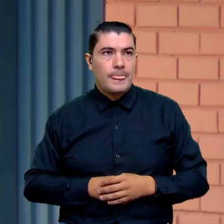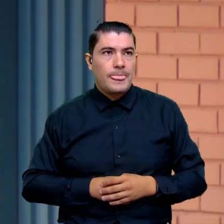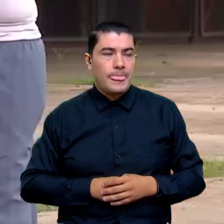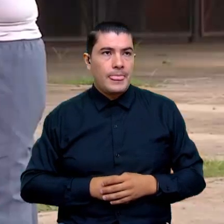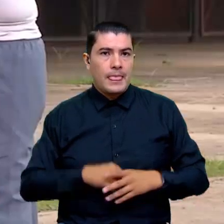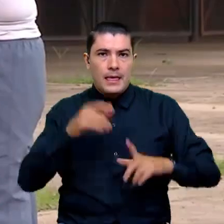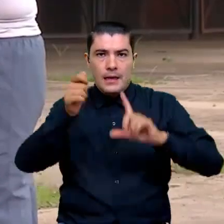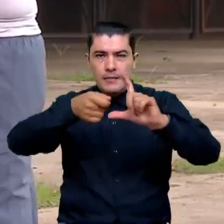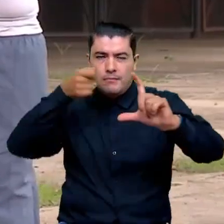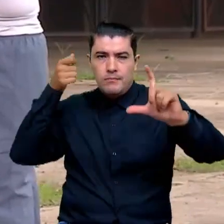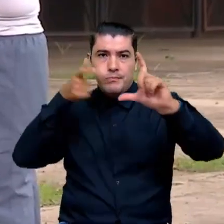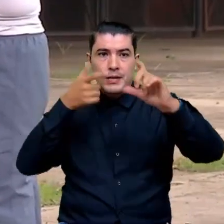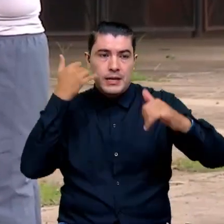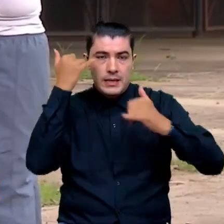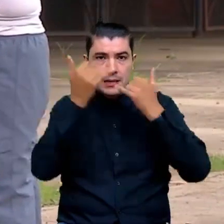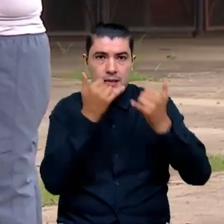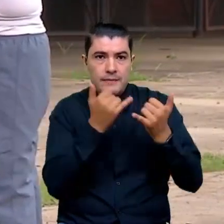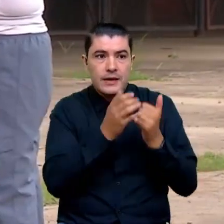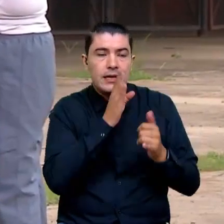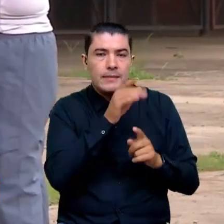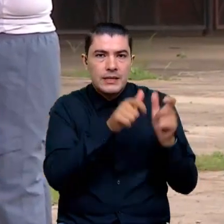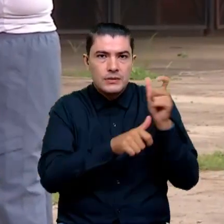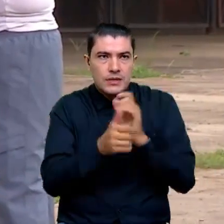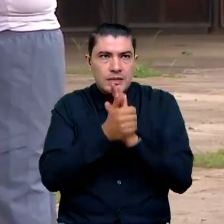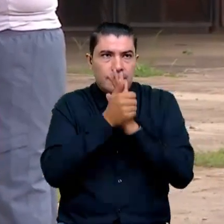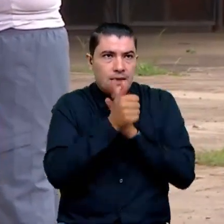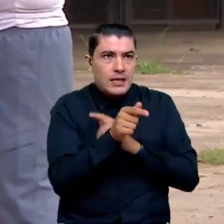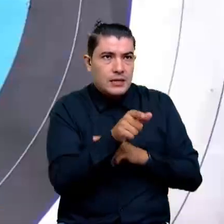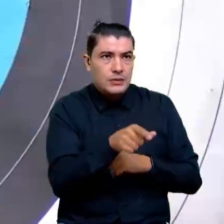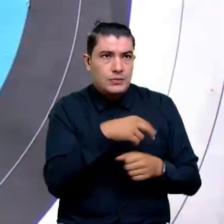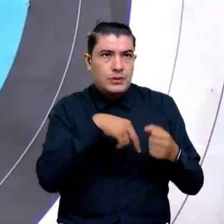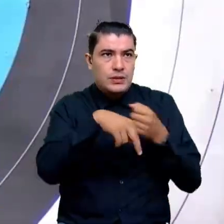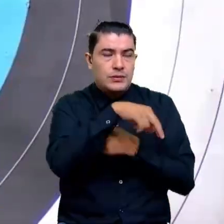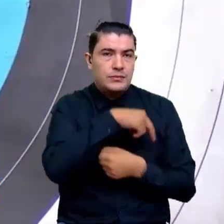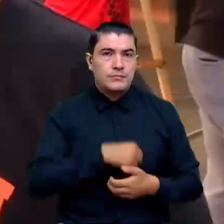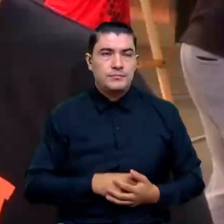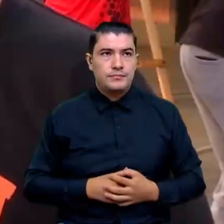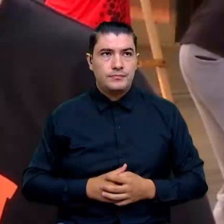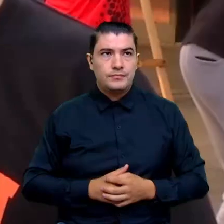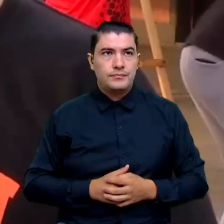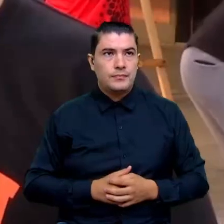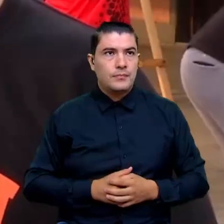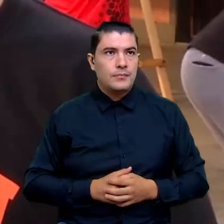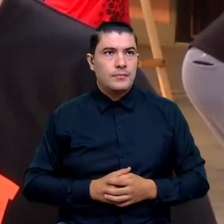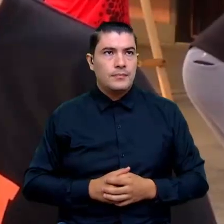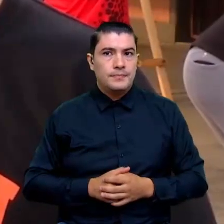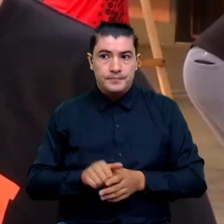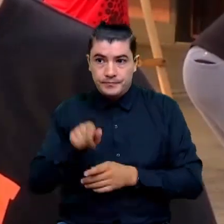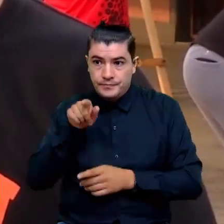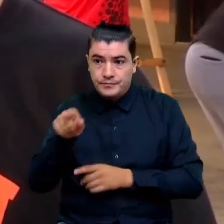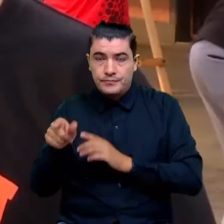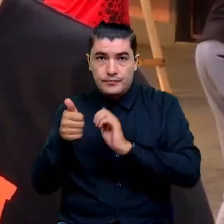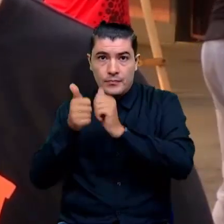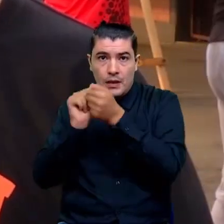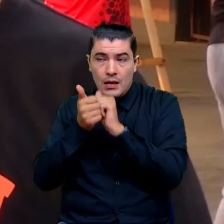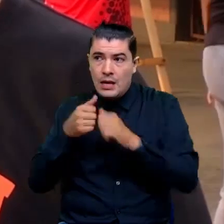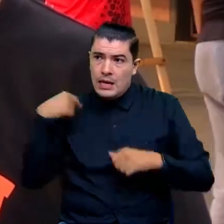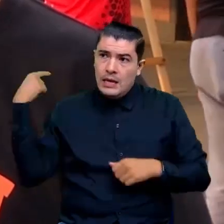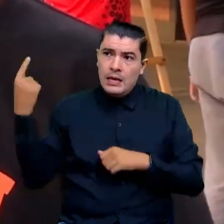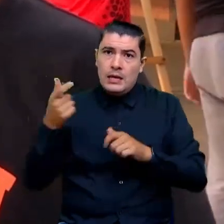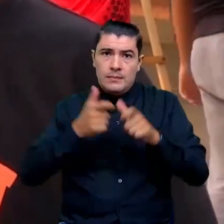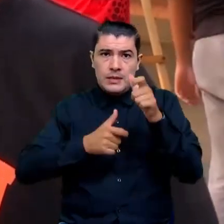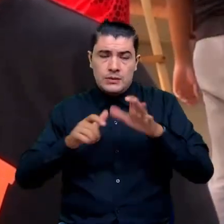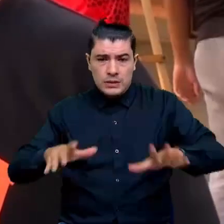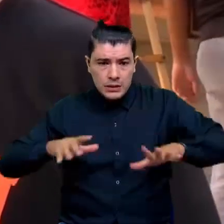se encarga de identificar los talentos de la región para esta disciplina realmente en este deporte pues ha sido muy aceptado